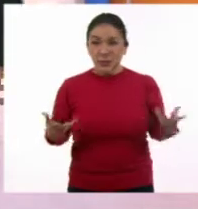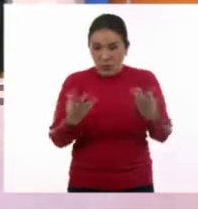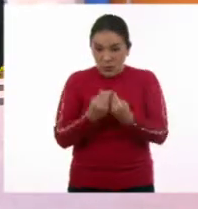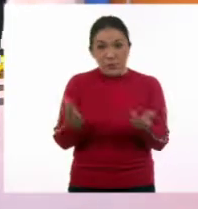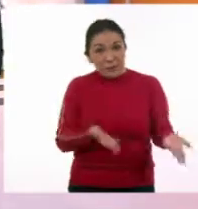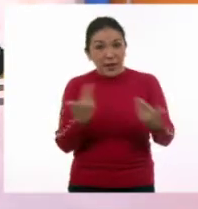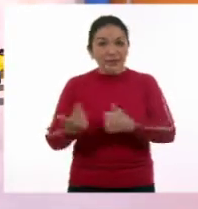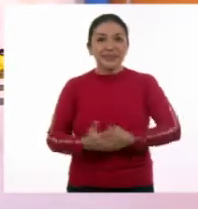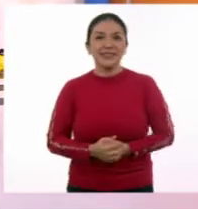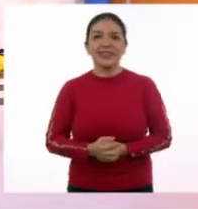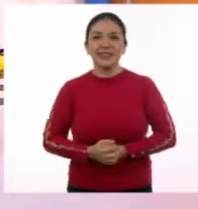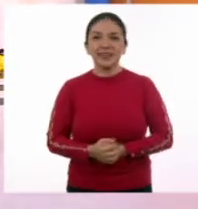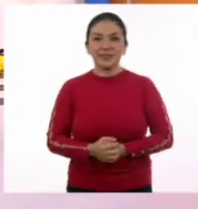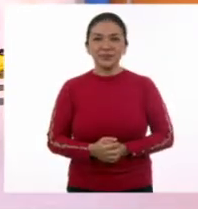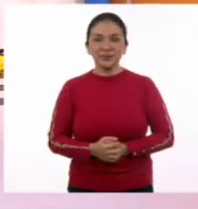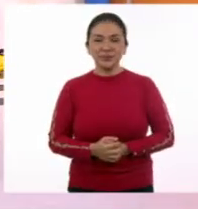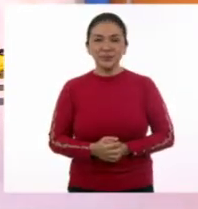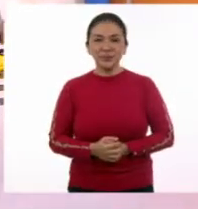mundo